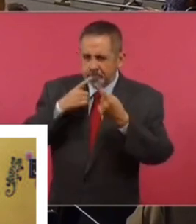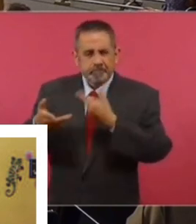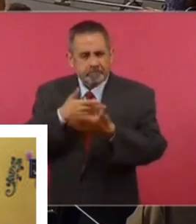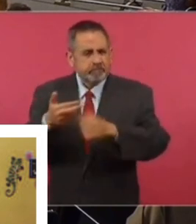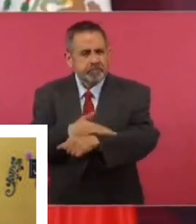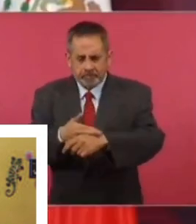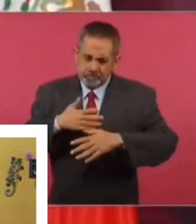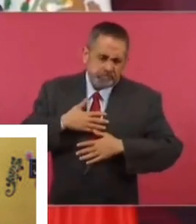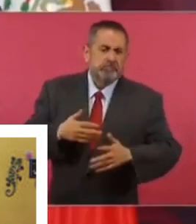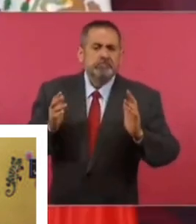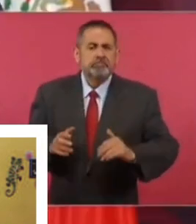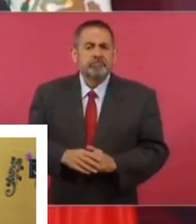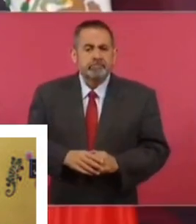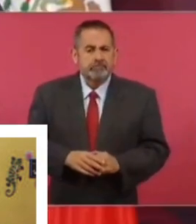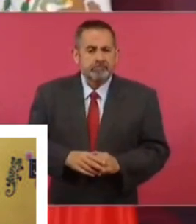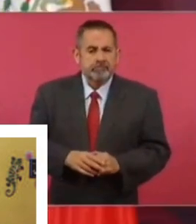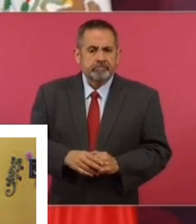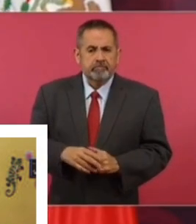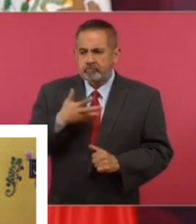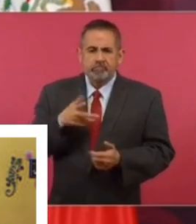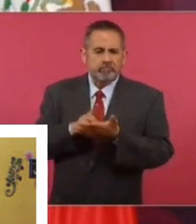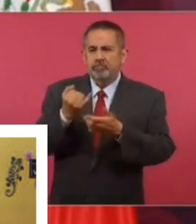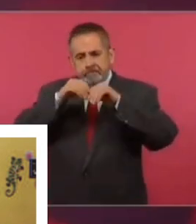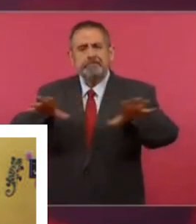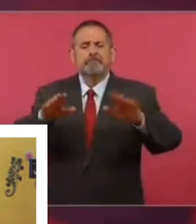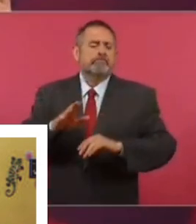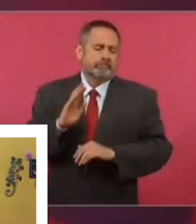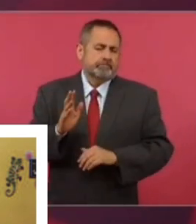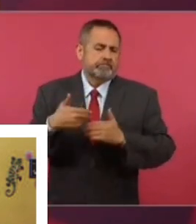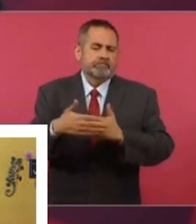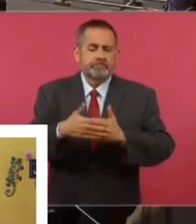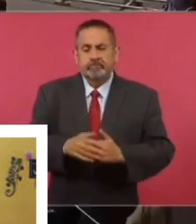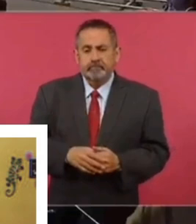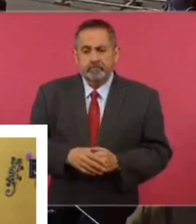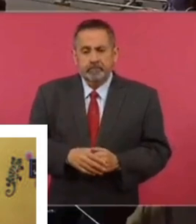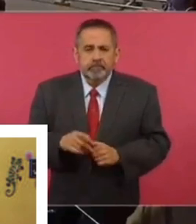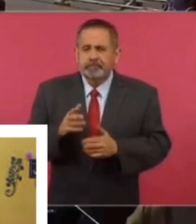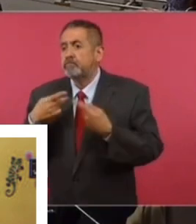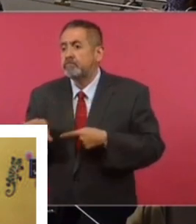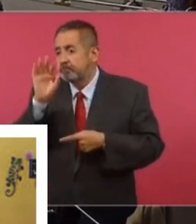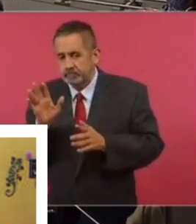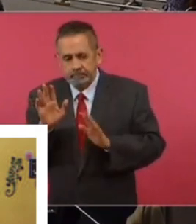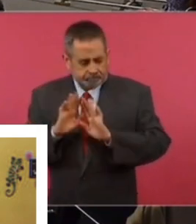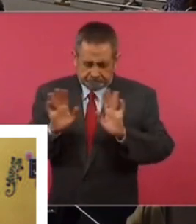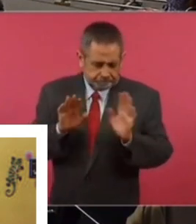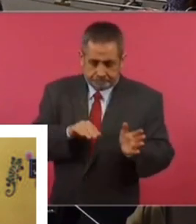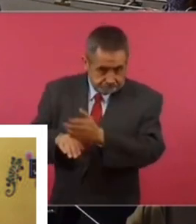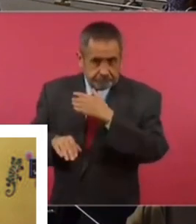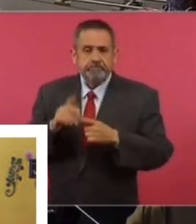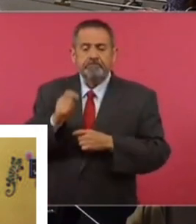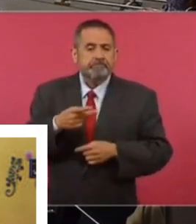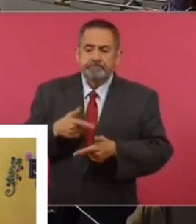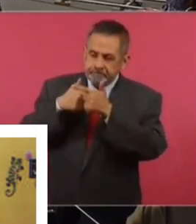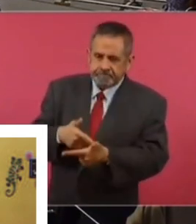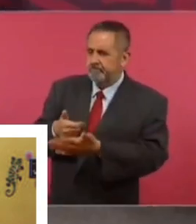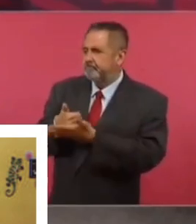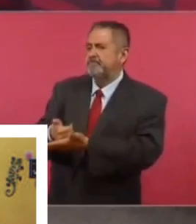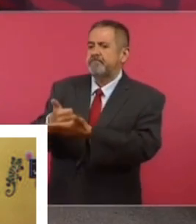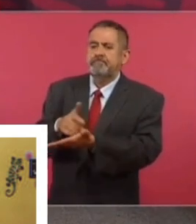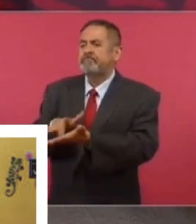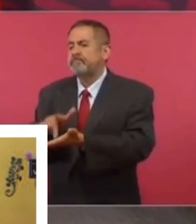réplica, a informar. Y independientemente del censo, de esta verificación, seguimos